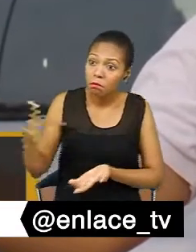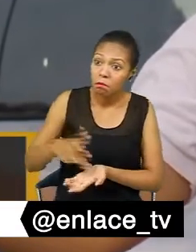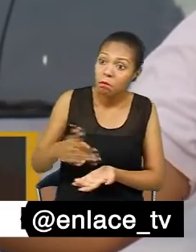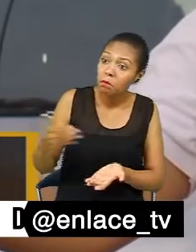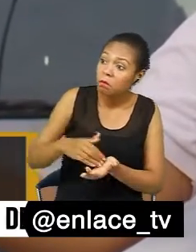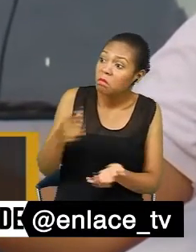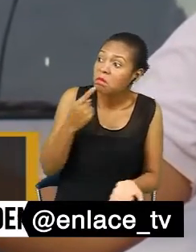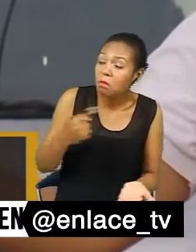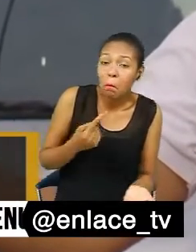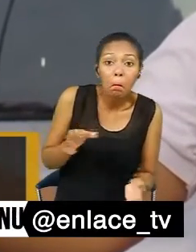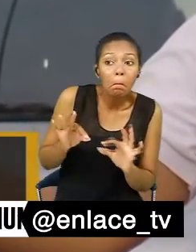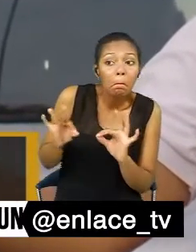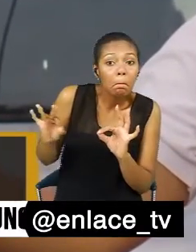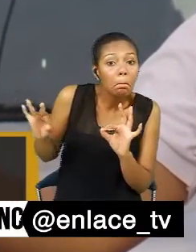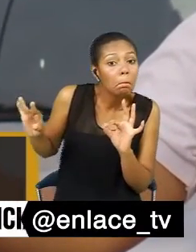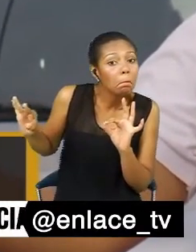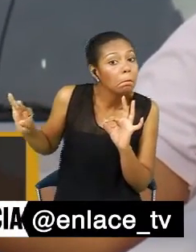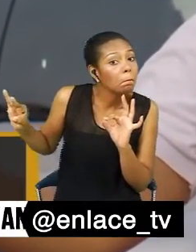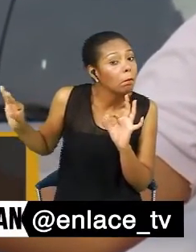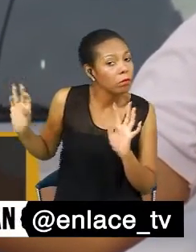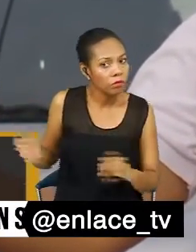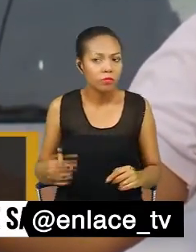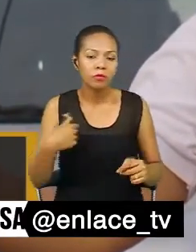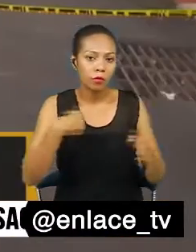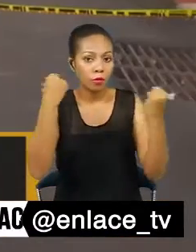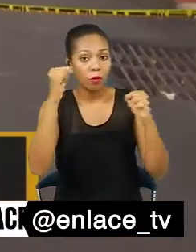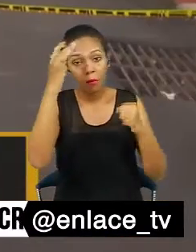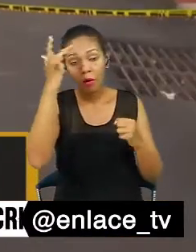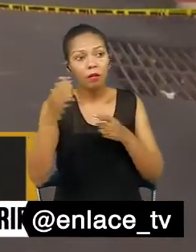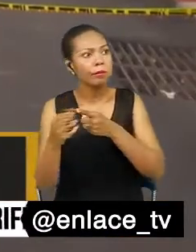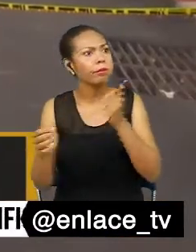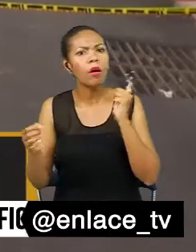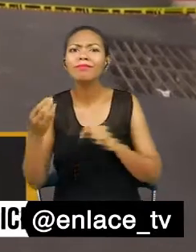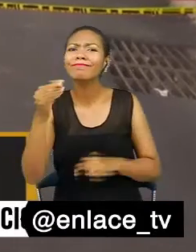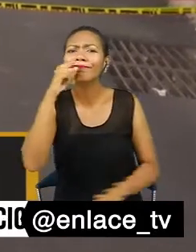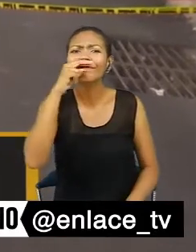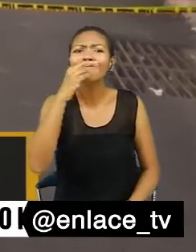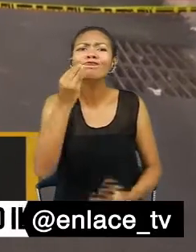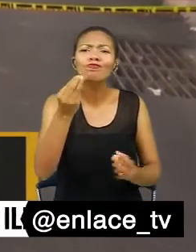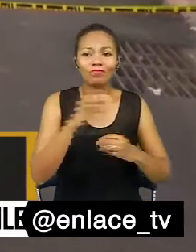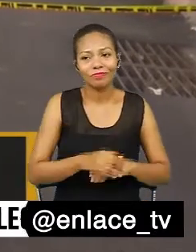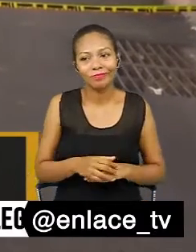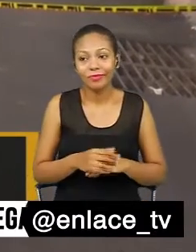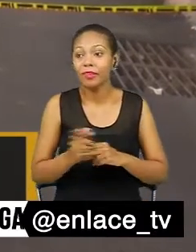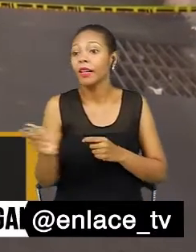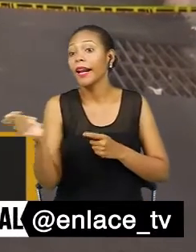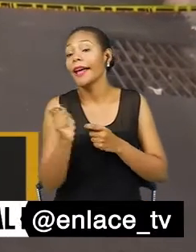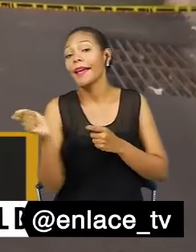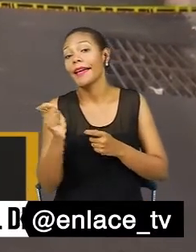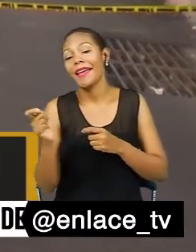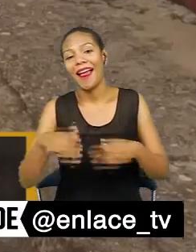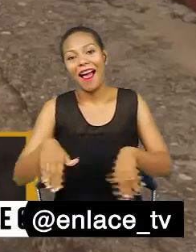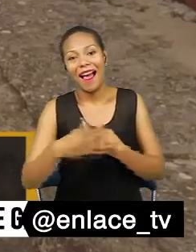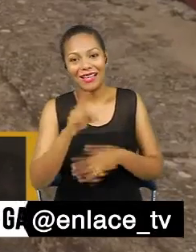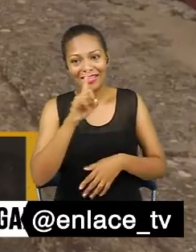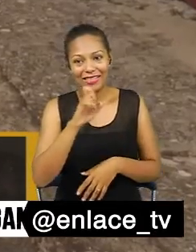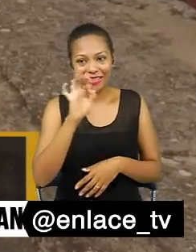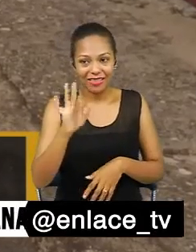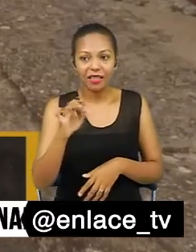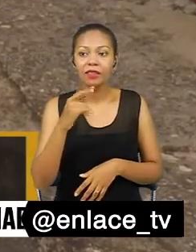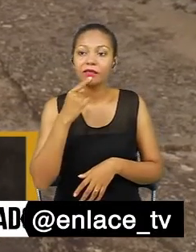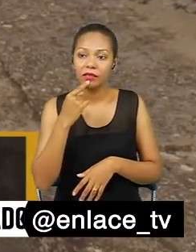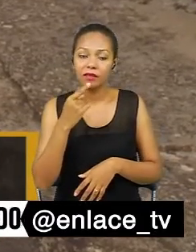nada y nos preocupa porque hay muchos niños en este barrio. A lo largo de dos cuadras de la calle 63, Enlace Noticias pudo constatar que